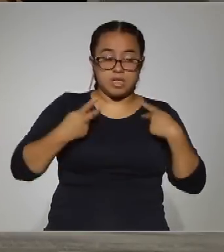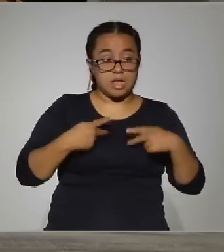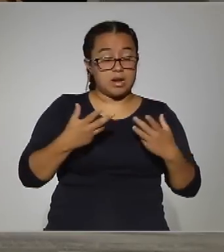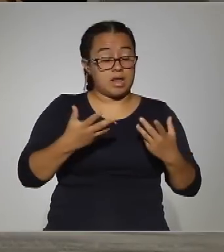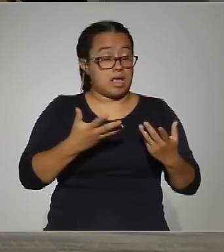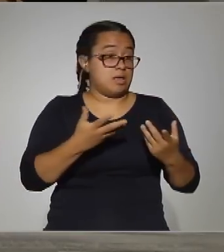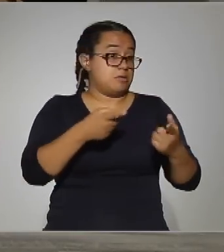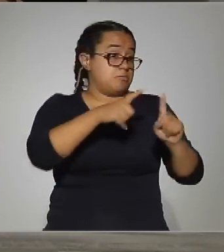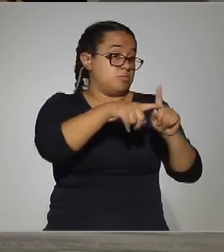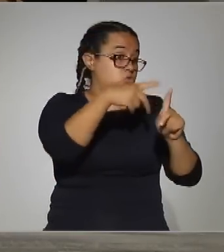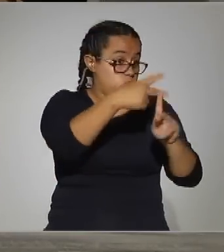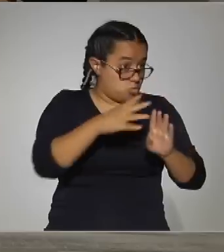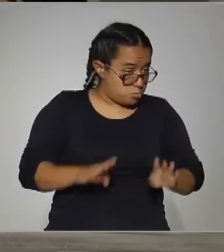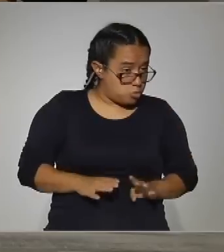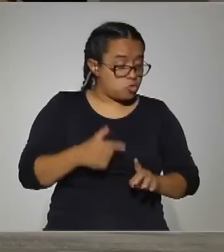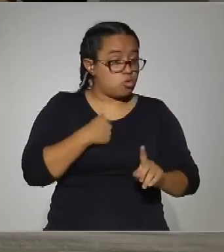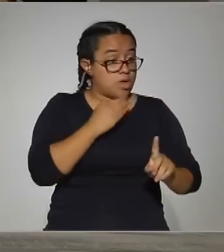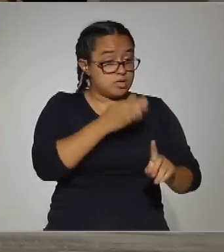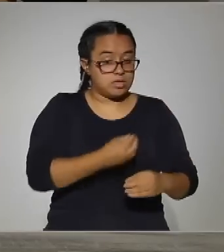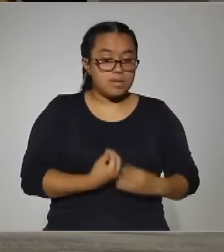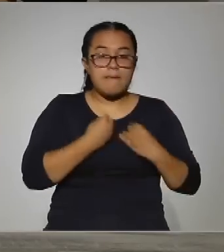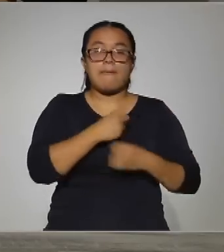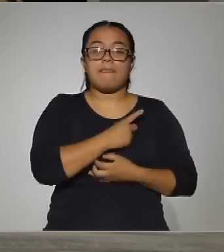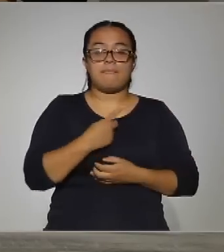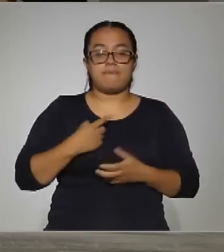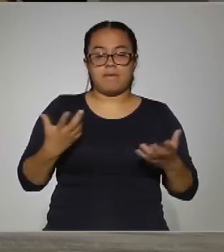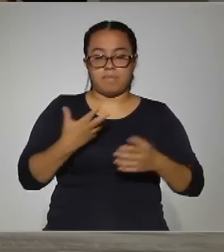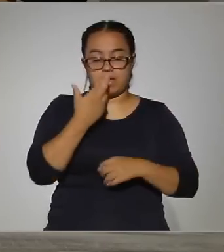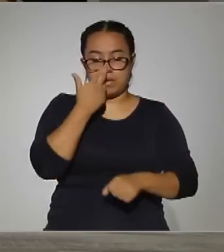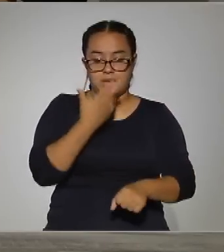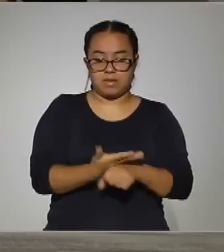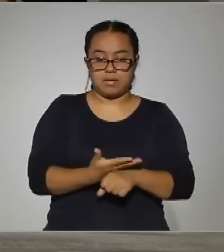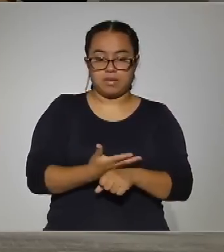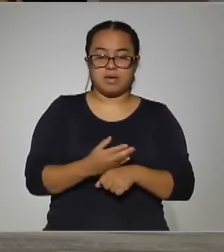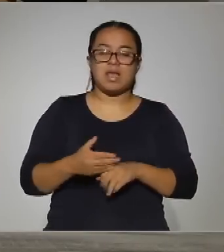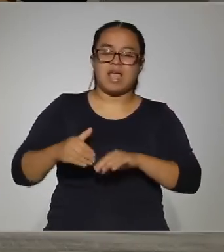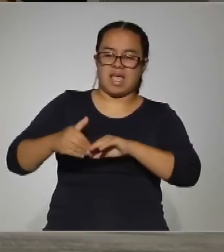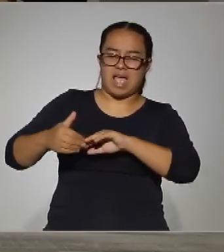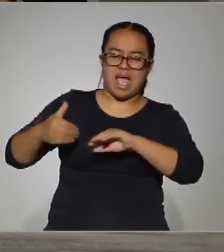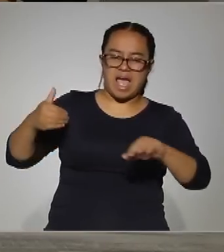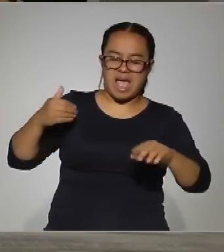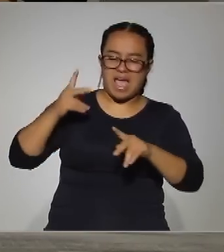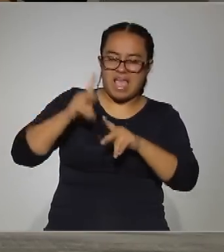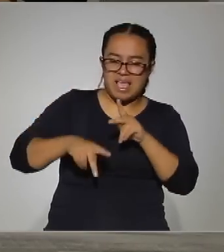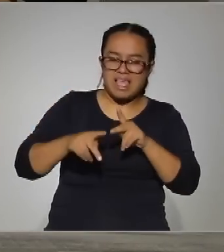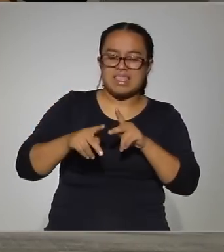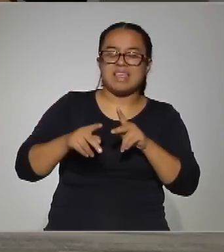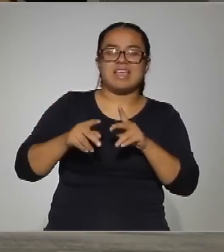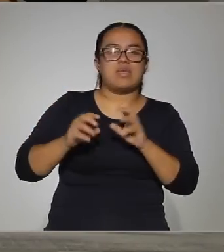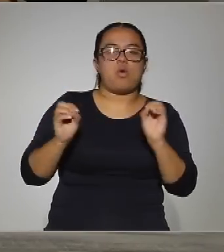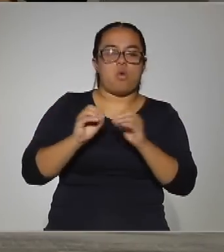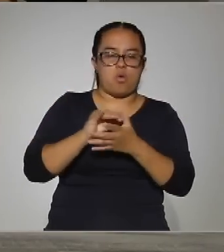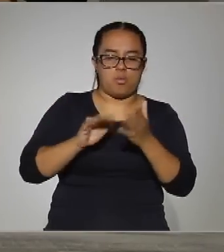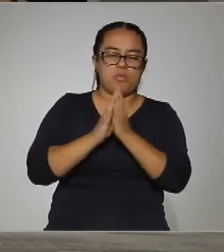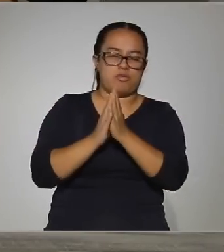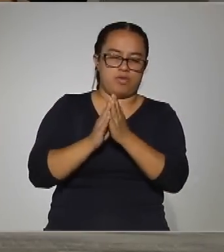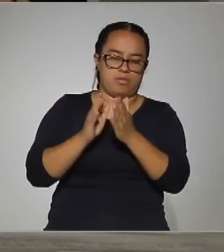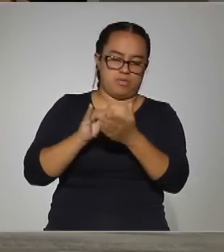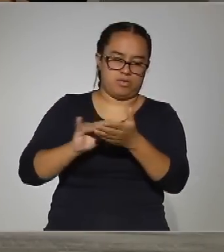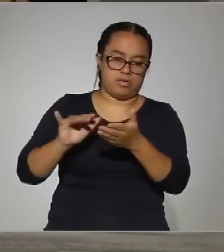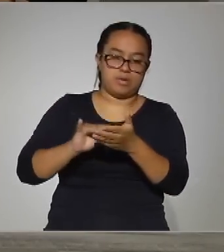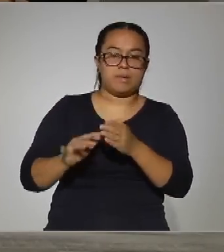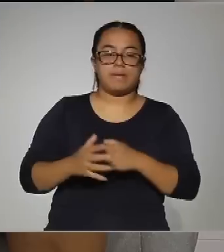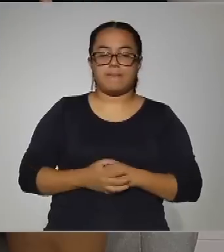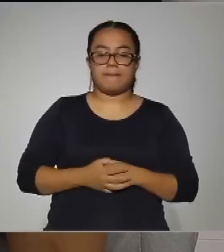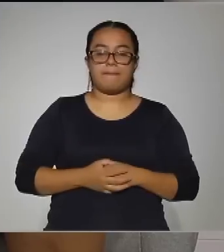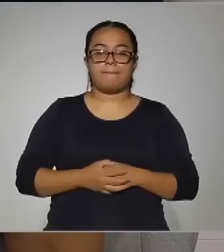estas características, tendría que hacerme cargo de... Lo dijimos fuera del aire, entonces léelo, porque si no... A ver, se les comparto.